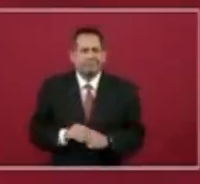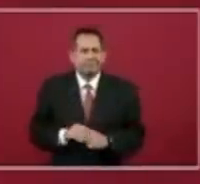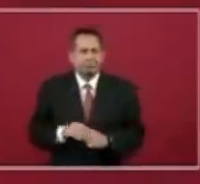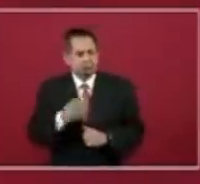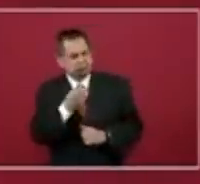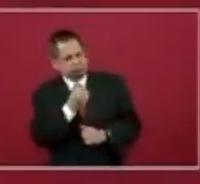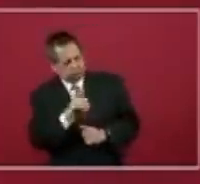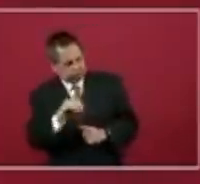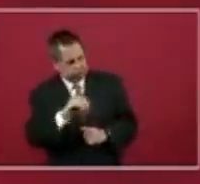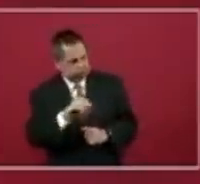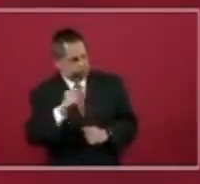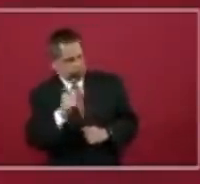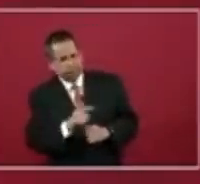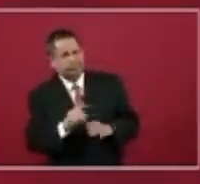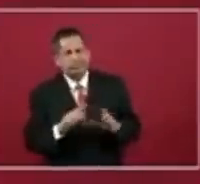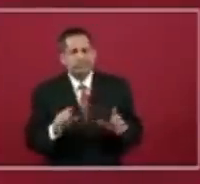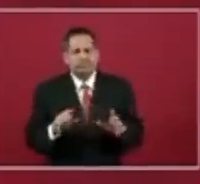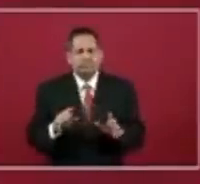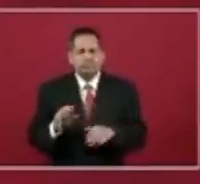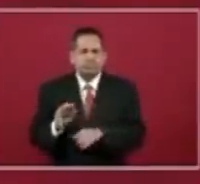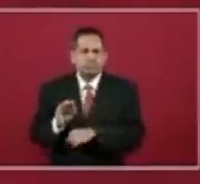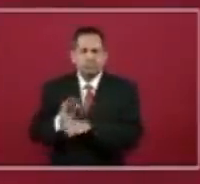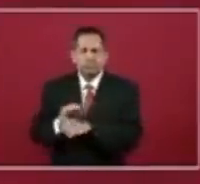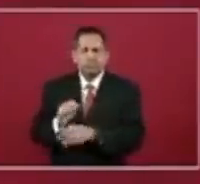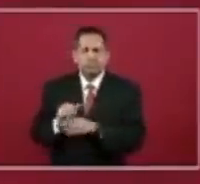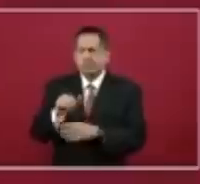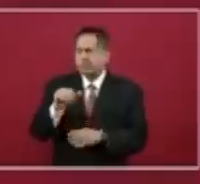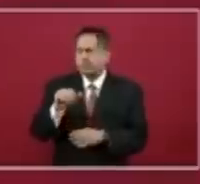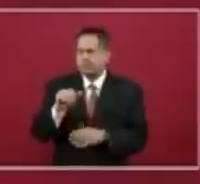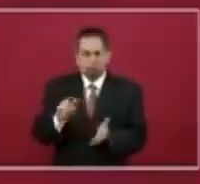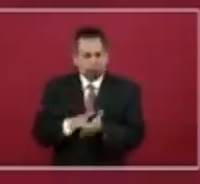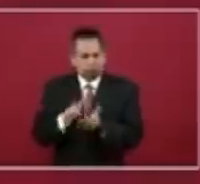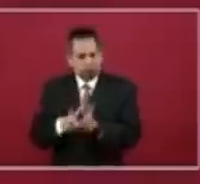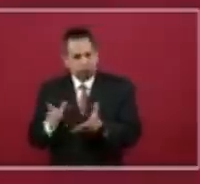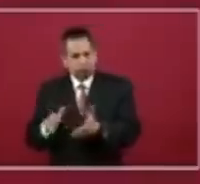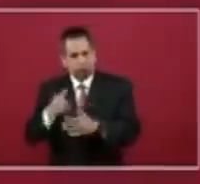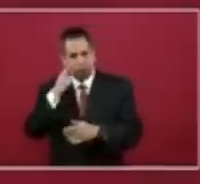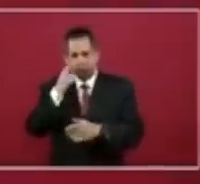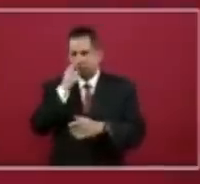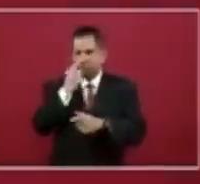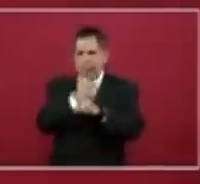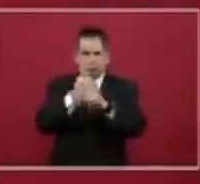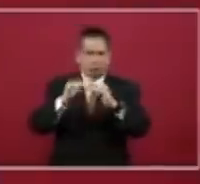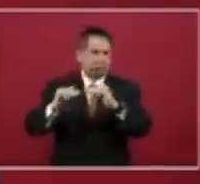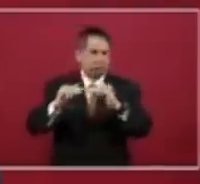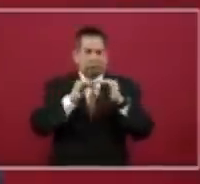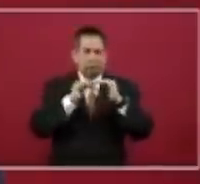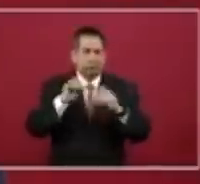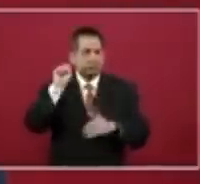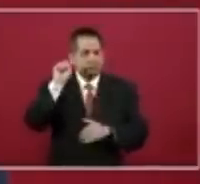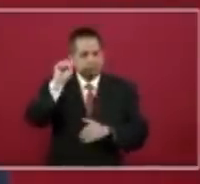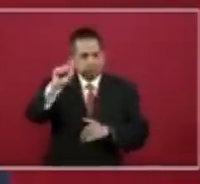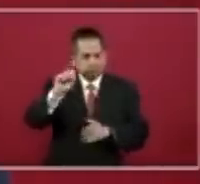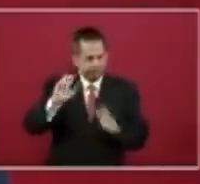obligar a nadie, sino auspiciar que haya democracia sindical,